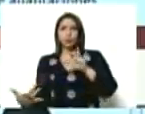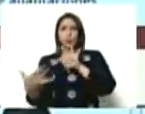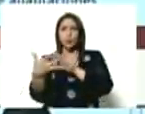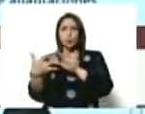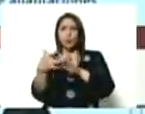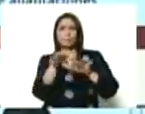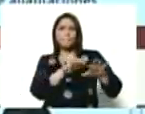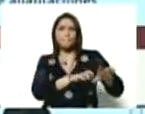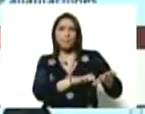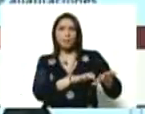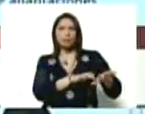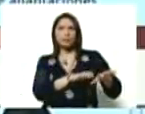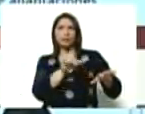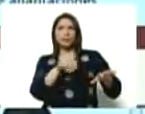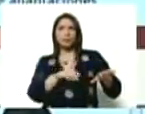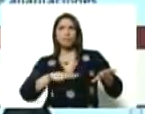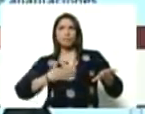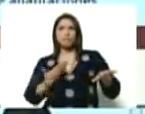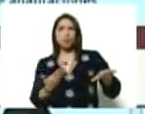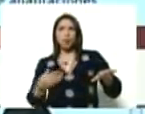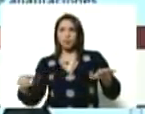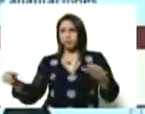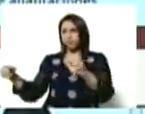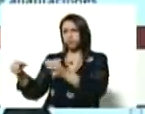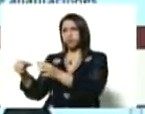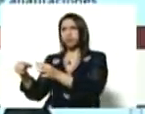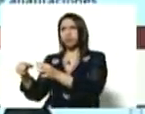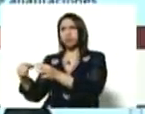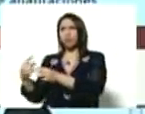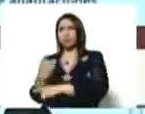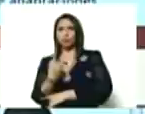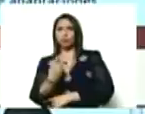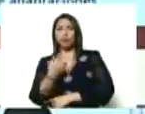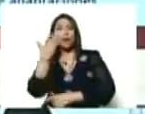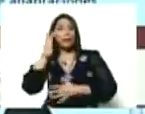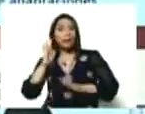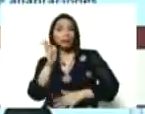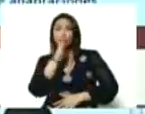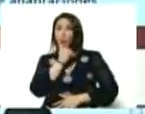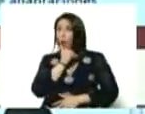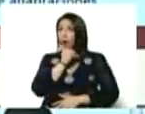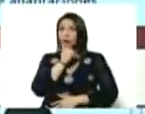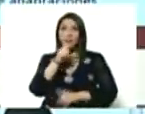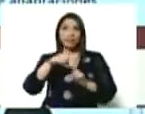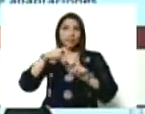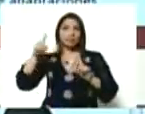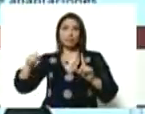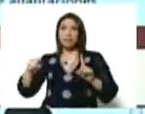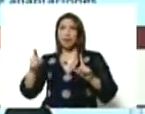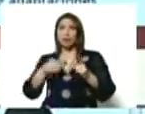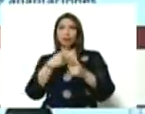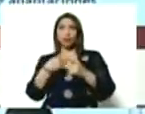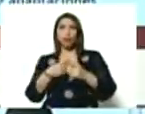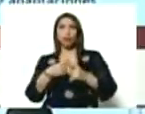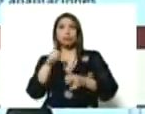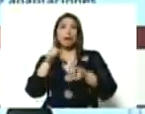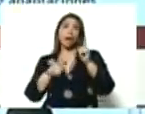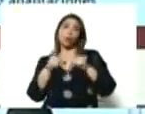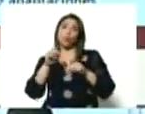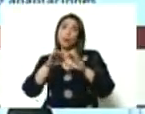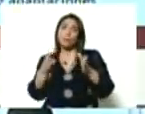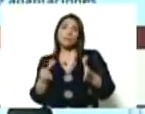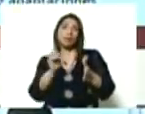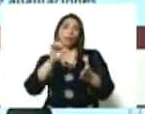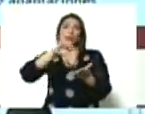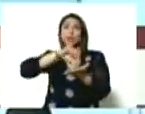máquina y ambas puedan tener integridad y autonomía en caso de que no haya energía eléctrica para un momento determinado en alguna mesa o centro de